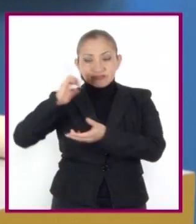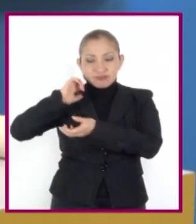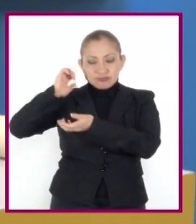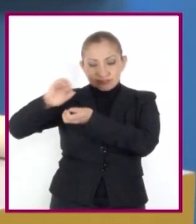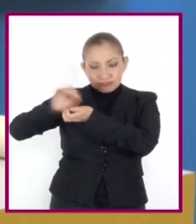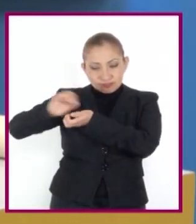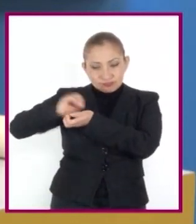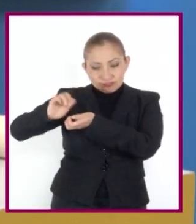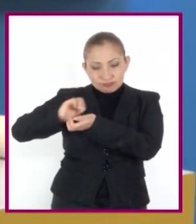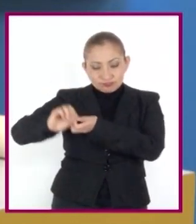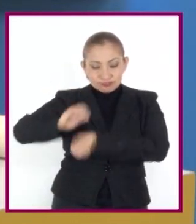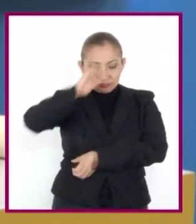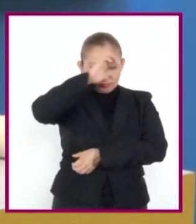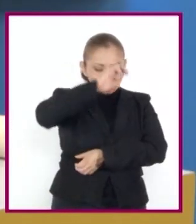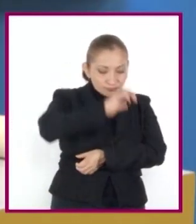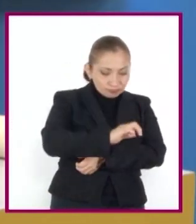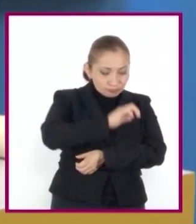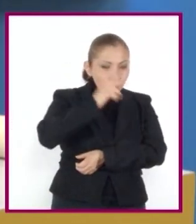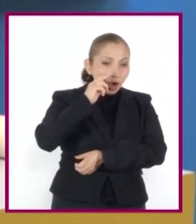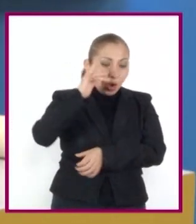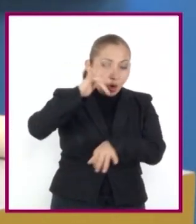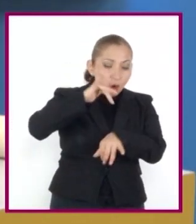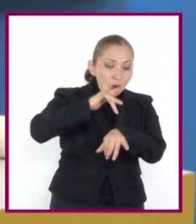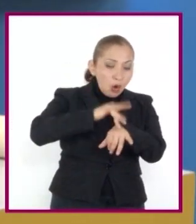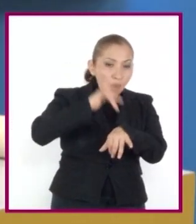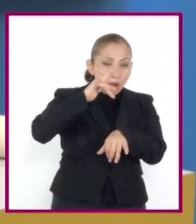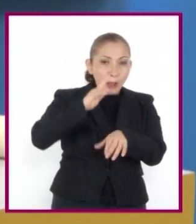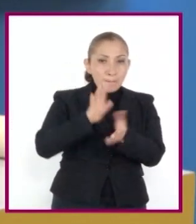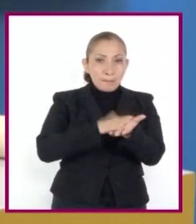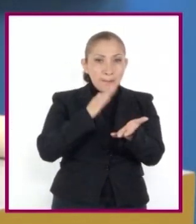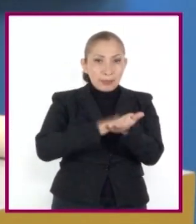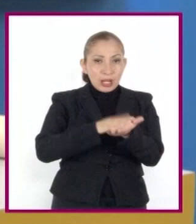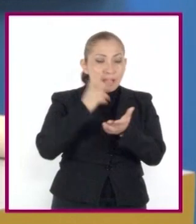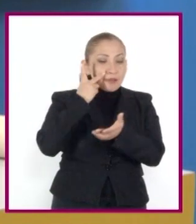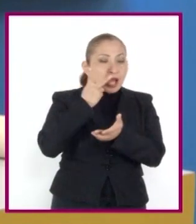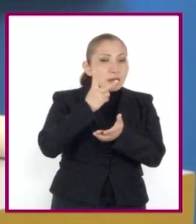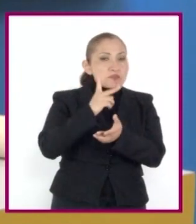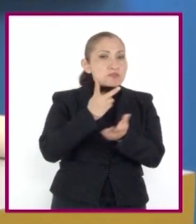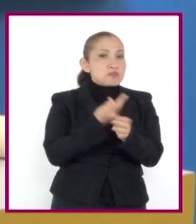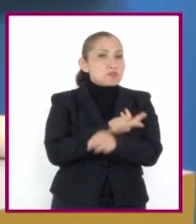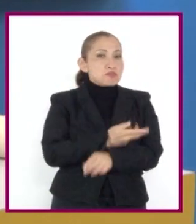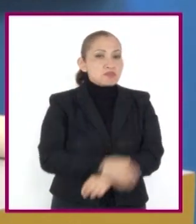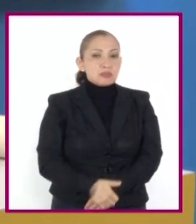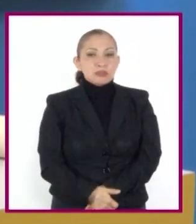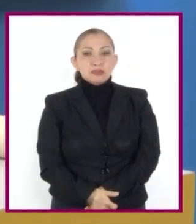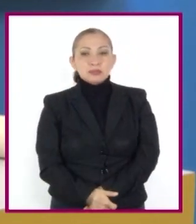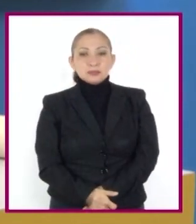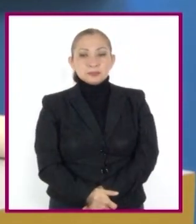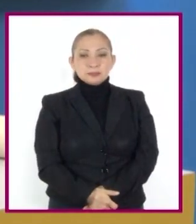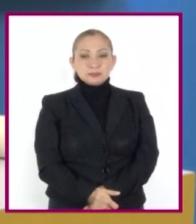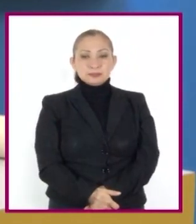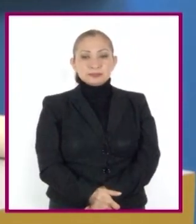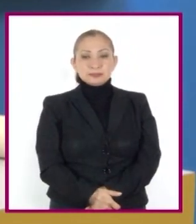frotar, haremos contacto o tocaremos a los papelitos y veremos lo que ocurre.